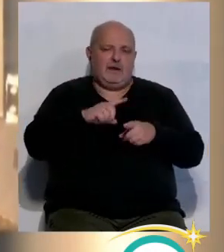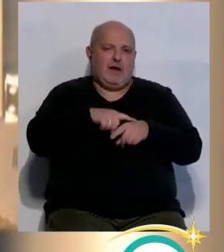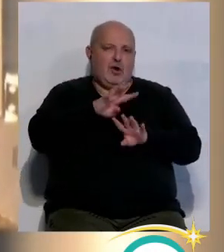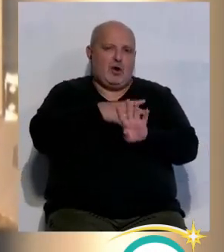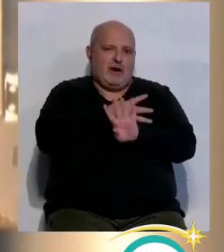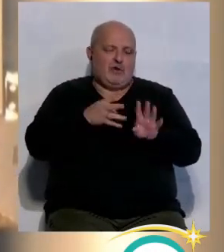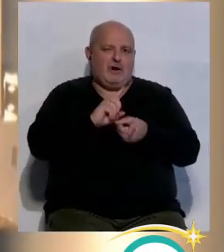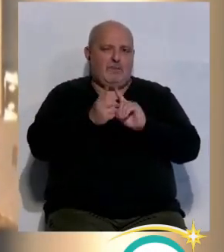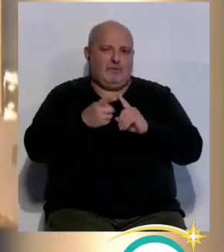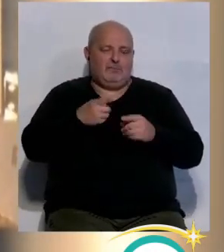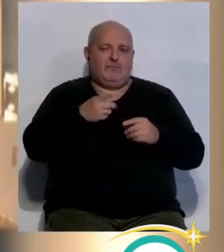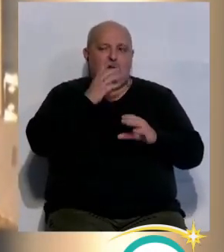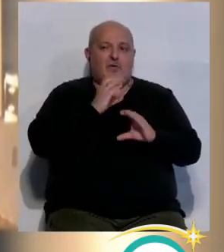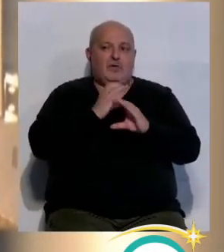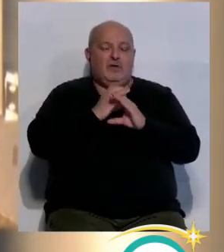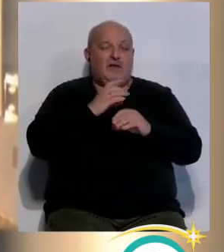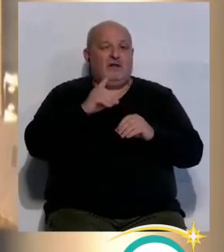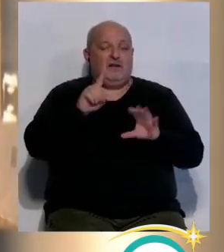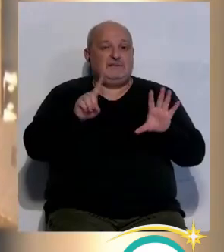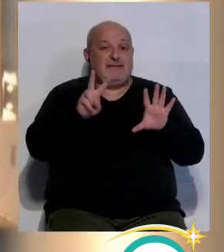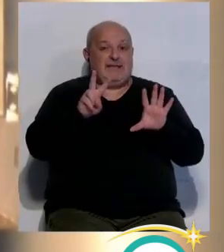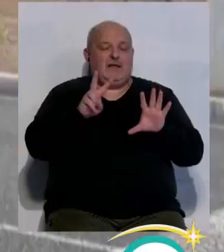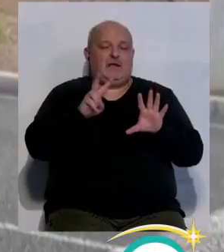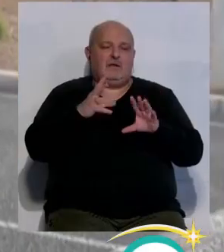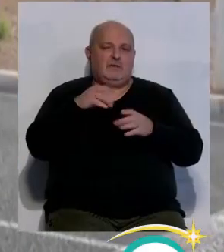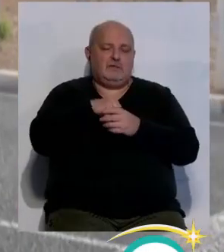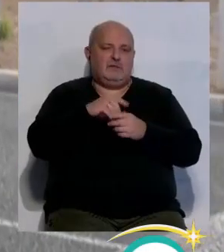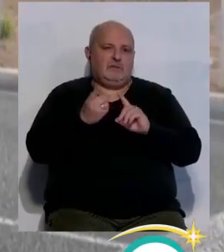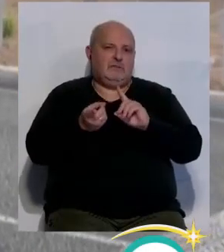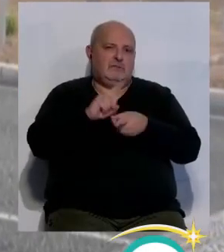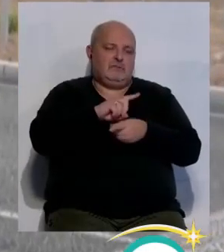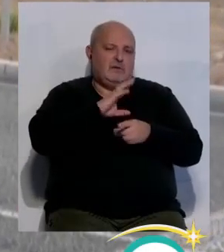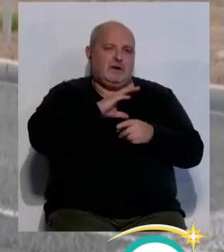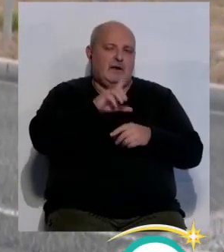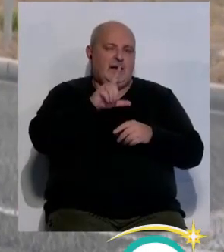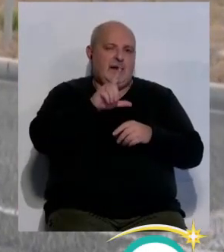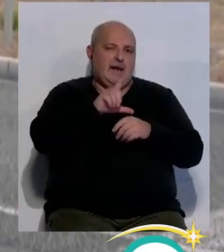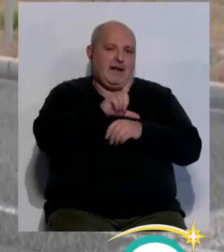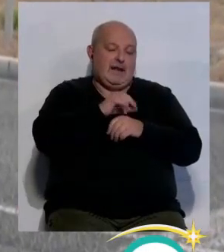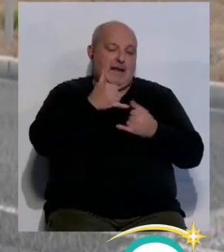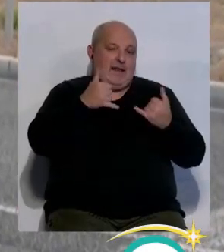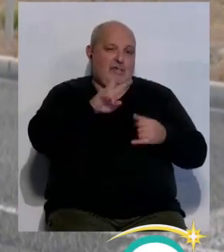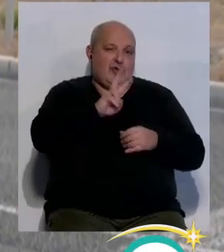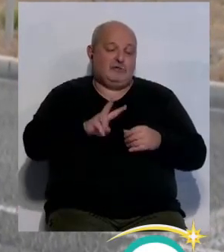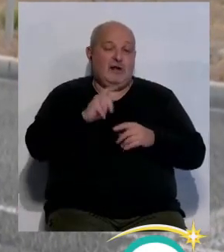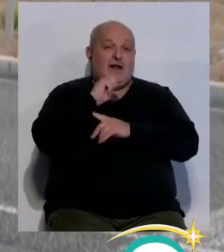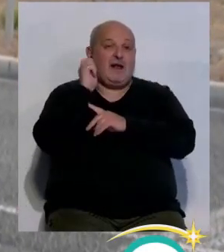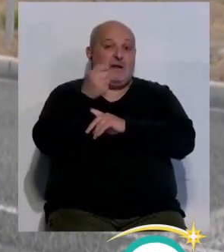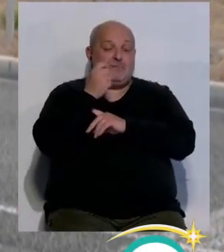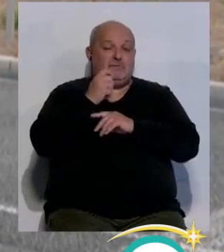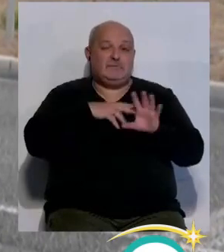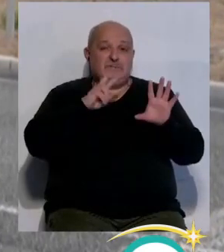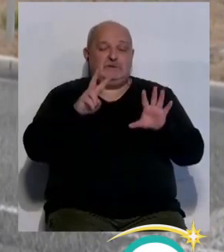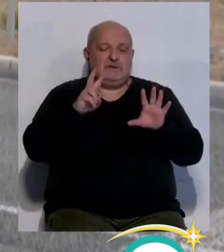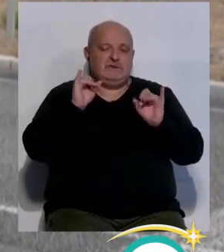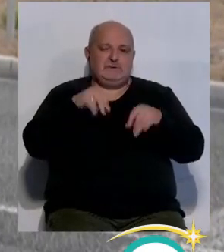variaciones en su recorrido. Los autobuses de la línea 7 se integrarán en la línea 2, quedando el Campo del Sur y la línea